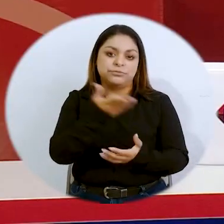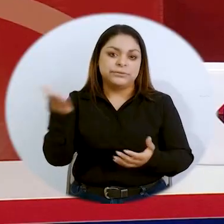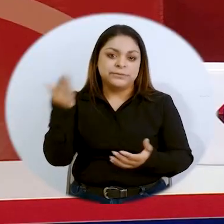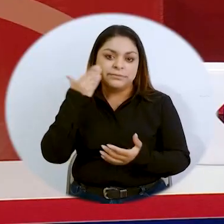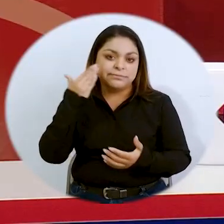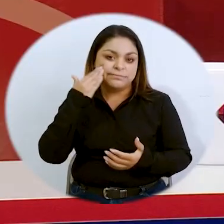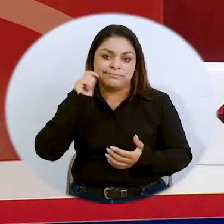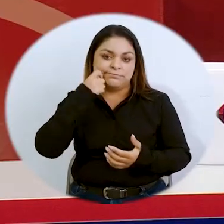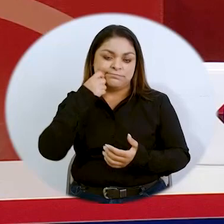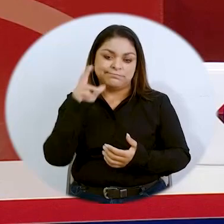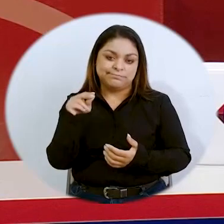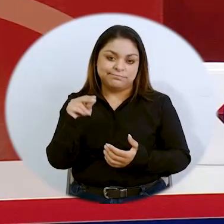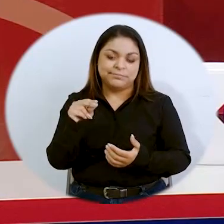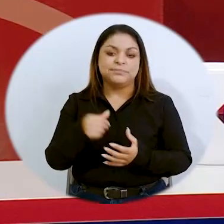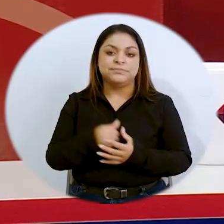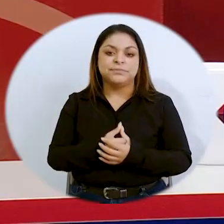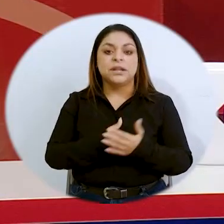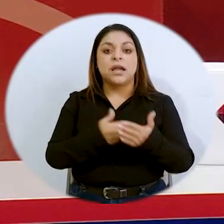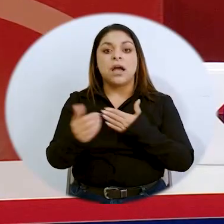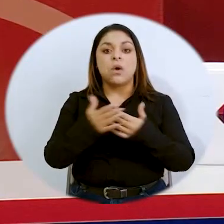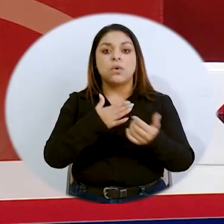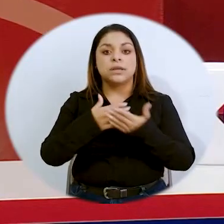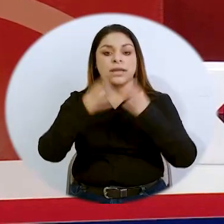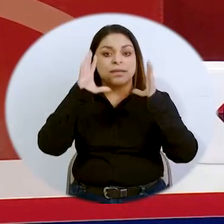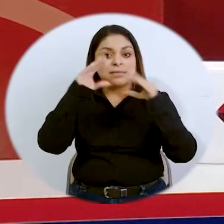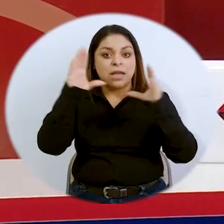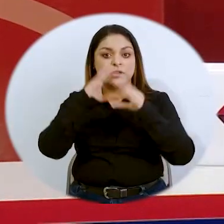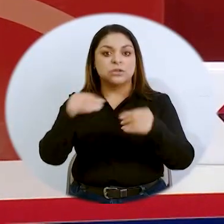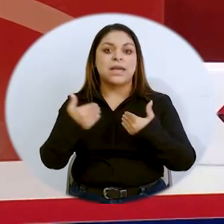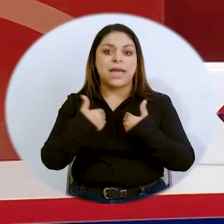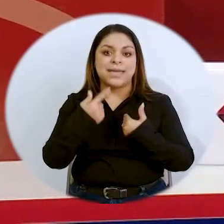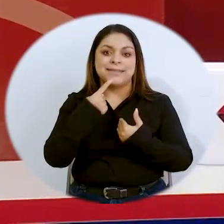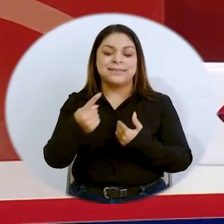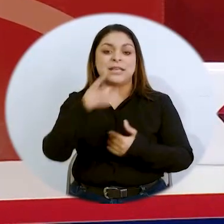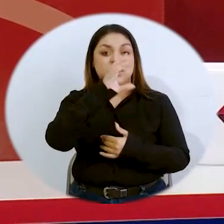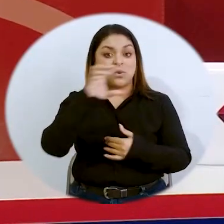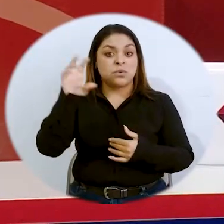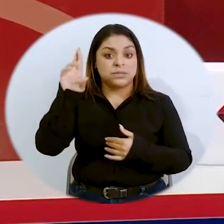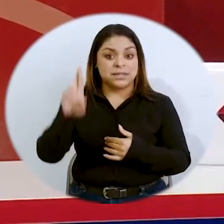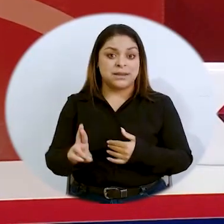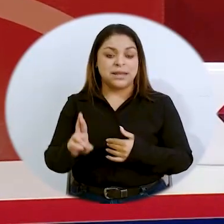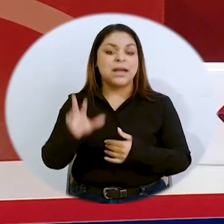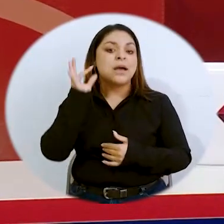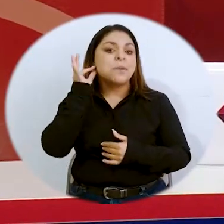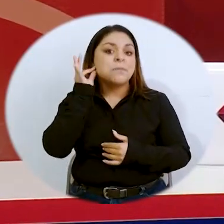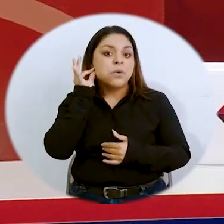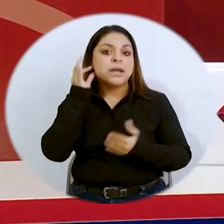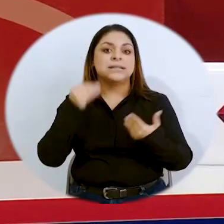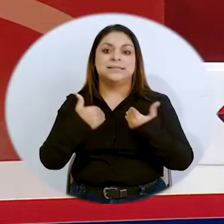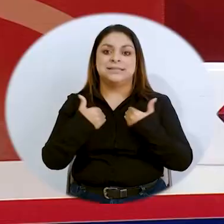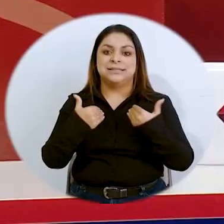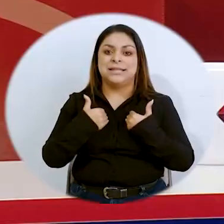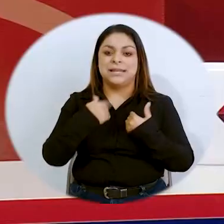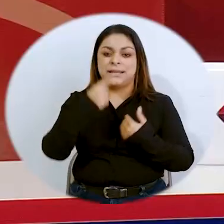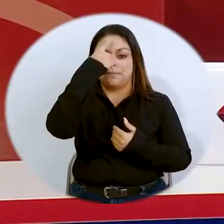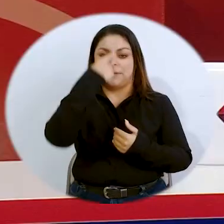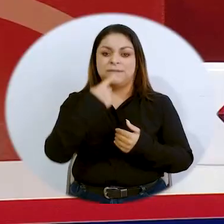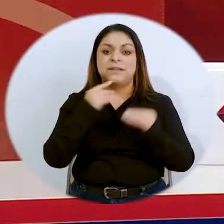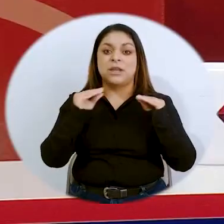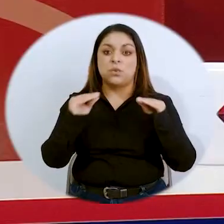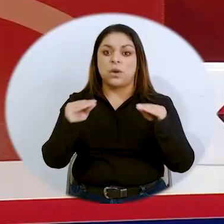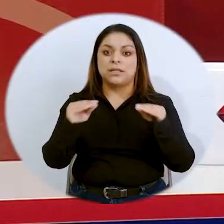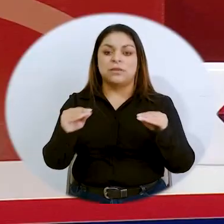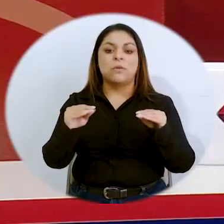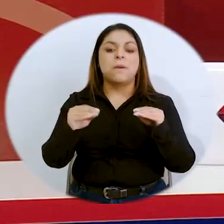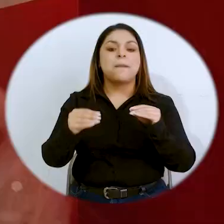para nadie es un secreto. A pesar de que los datos nos dicen que en Costa Rica las mujeres tienen un